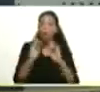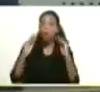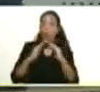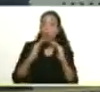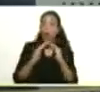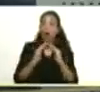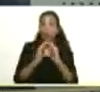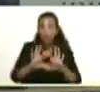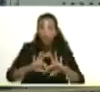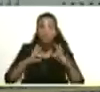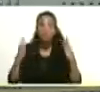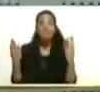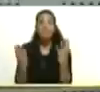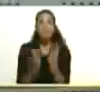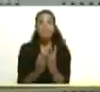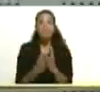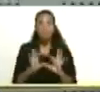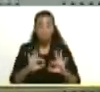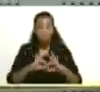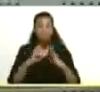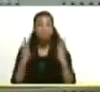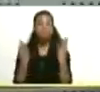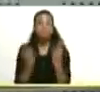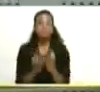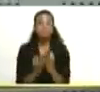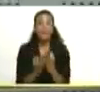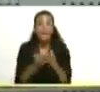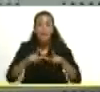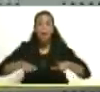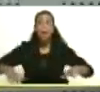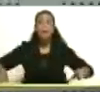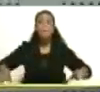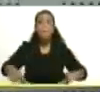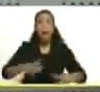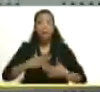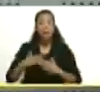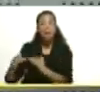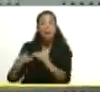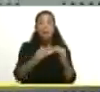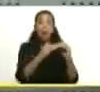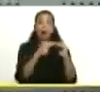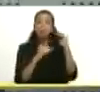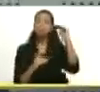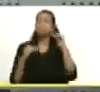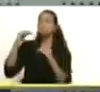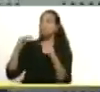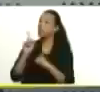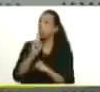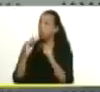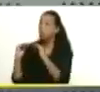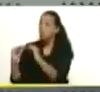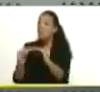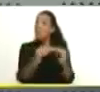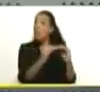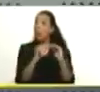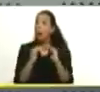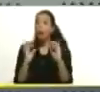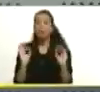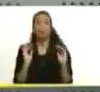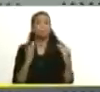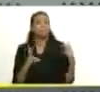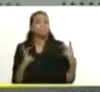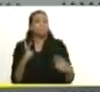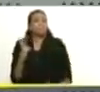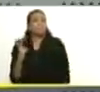esta es nuestra familia, este es el espacio donde somos iguales todos, donde nadie